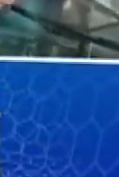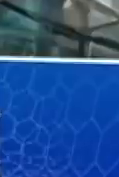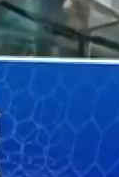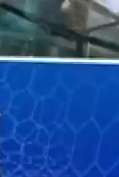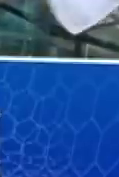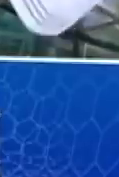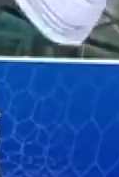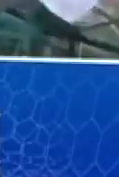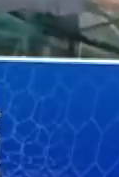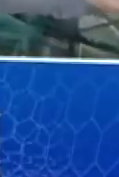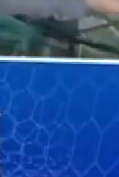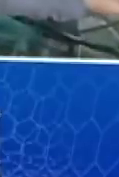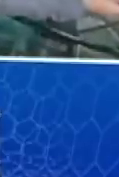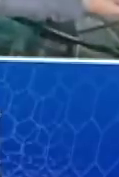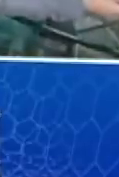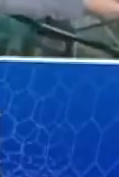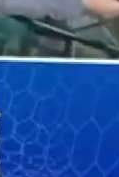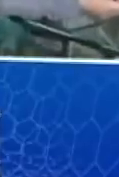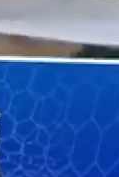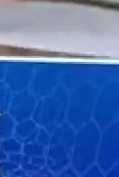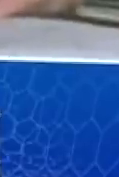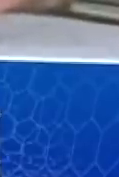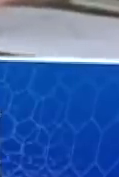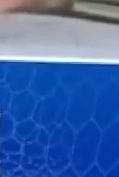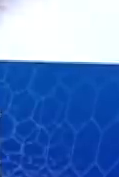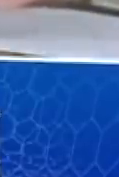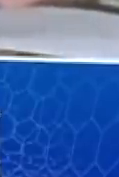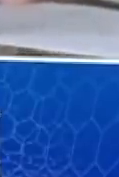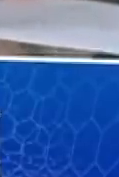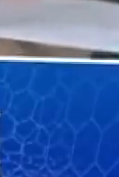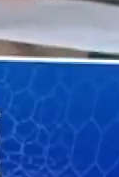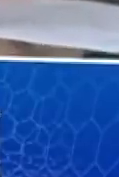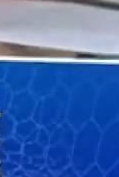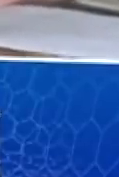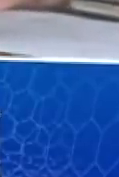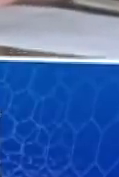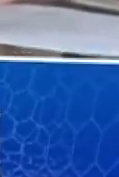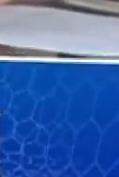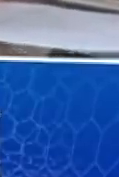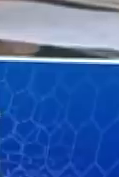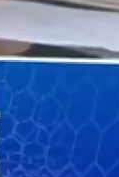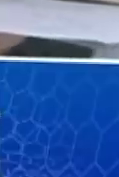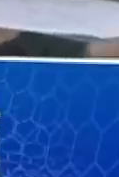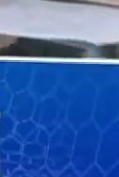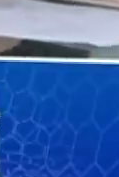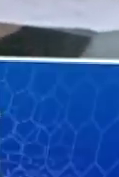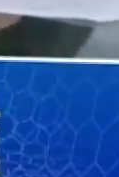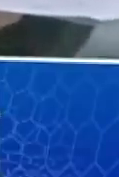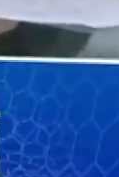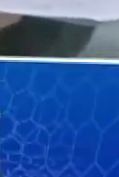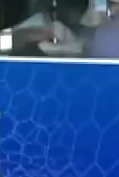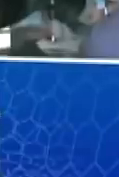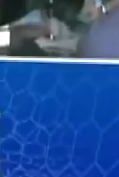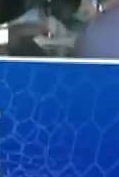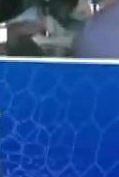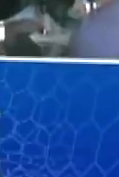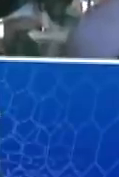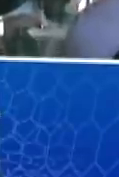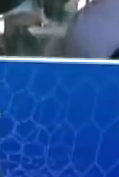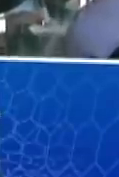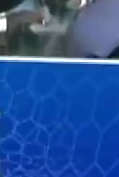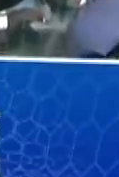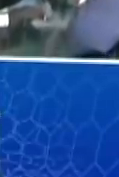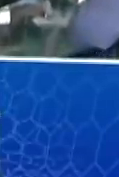capacidades de gestión, con también con capacidades científicas, obviamente, para abordar este